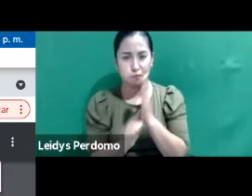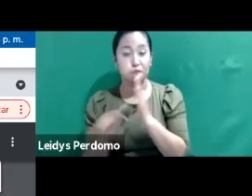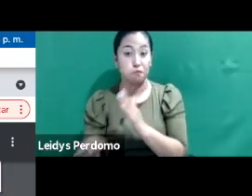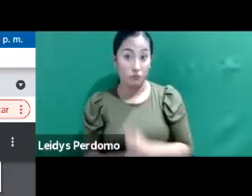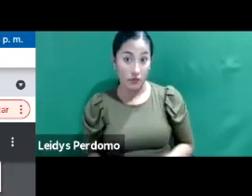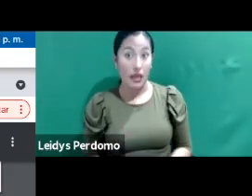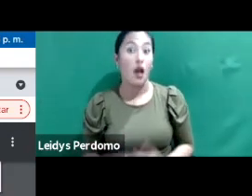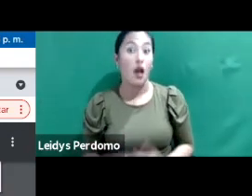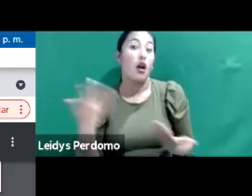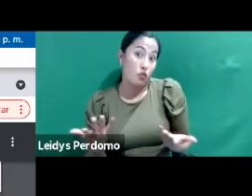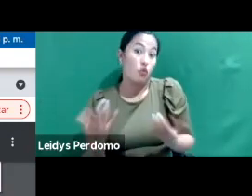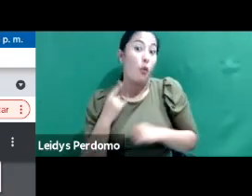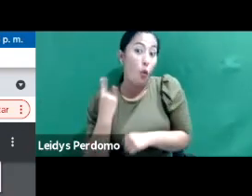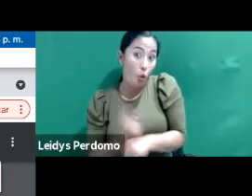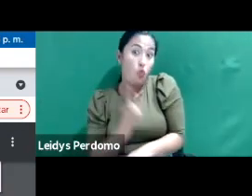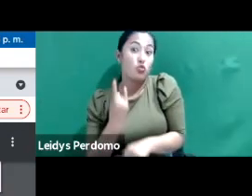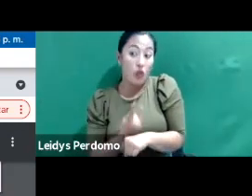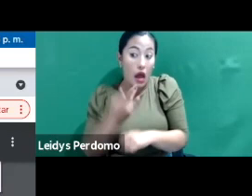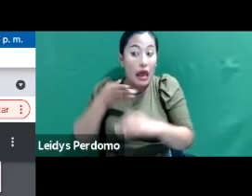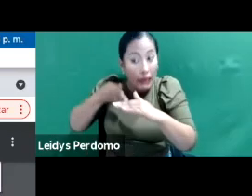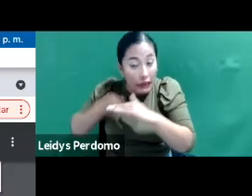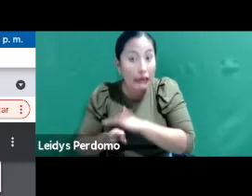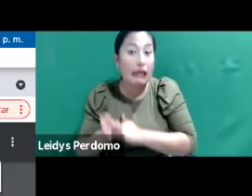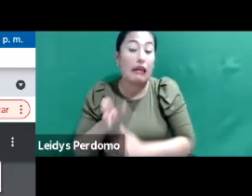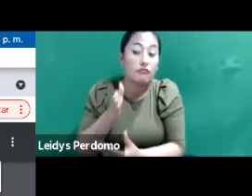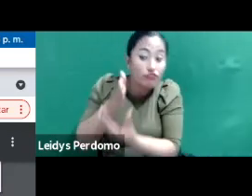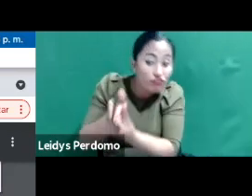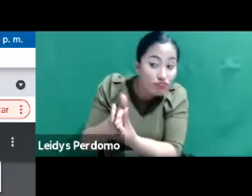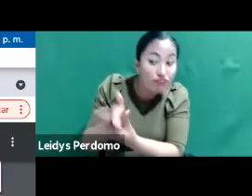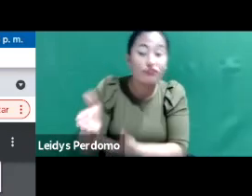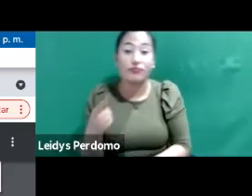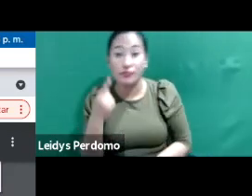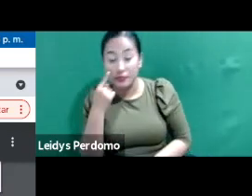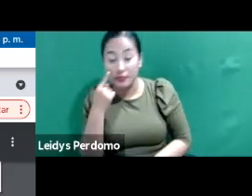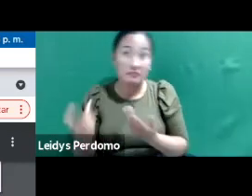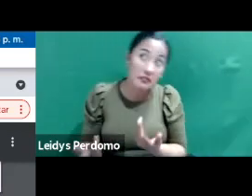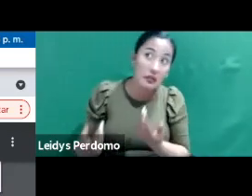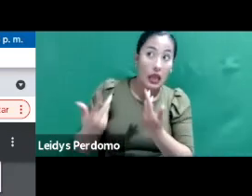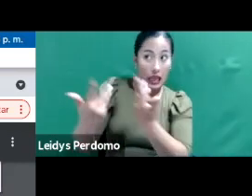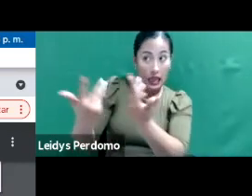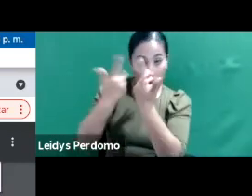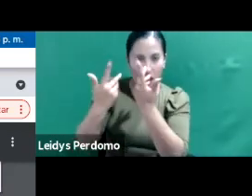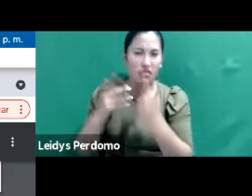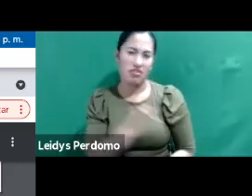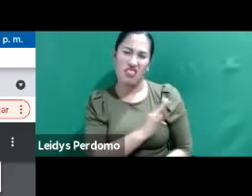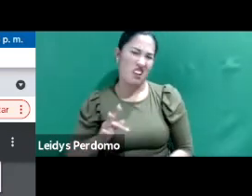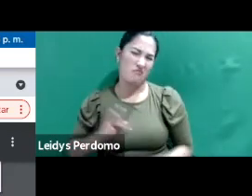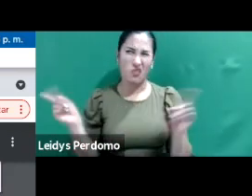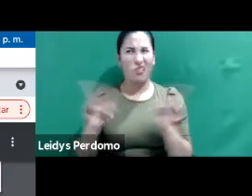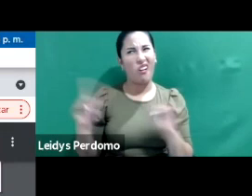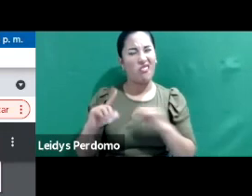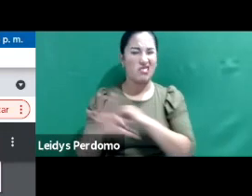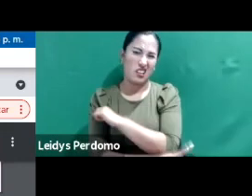las personas, es decir, que pueden ir para que se puedan tomar la atención y que no se sientan como en terapia, sino que sean más receptores y